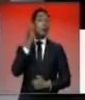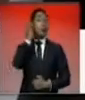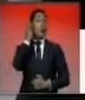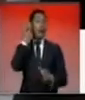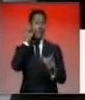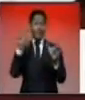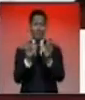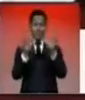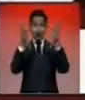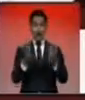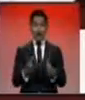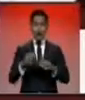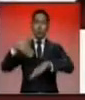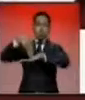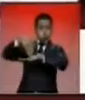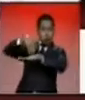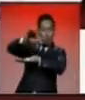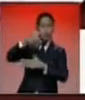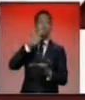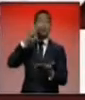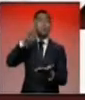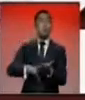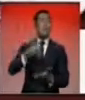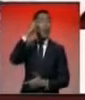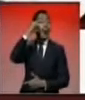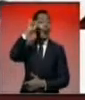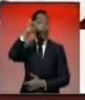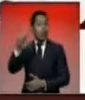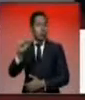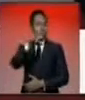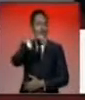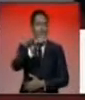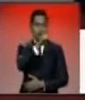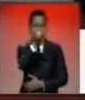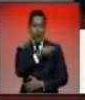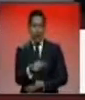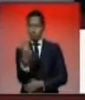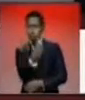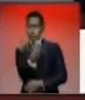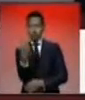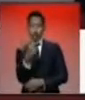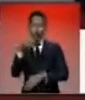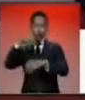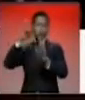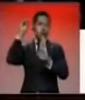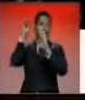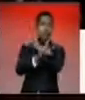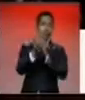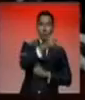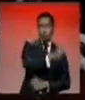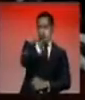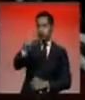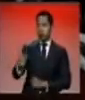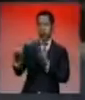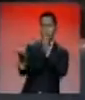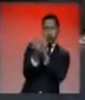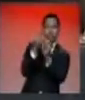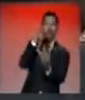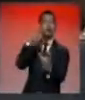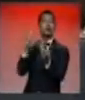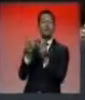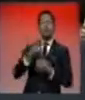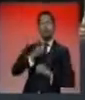envió además un requerimiento judicial a guillermo lasso y andrés páez para que se presenten el próximo 28 de abril y den su versión